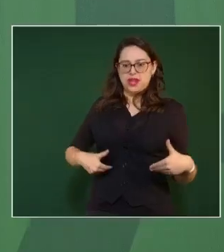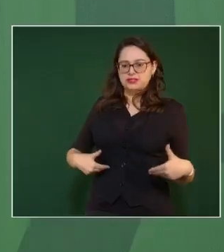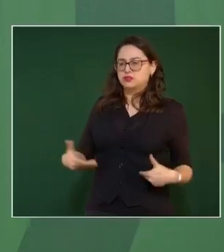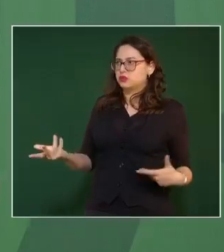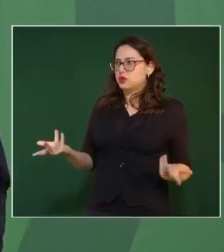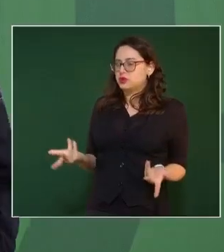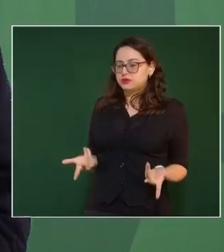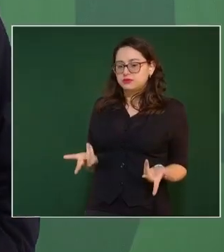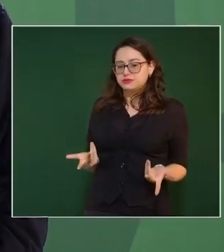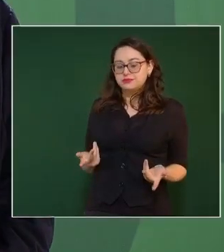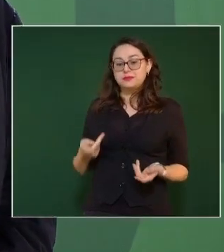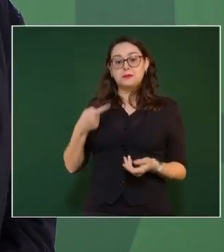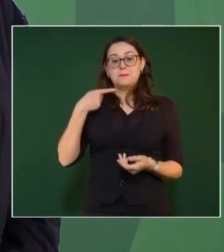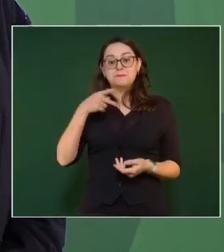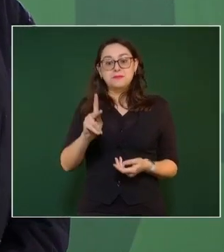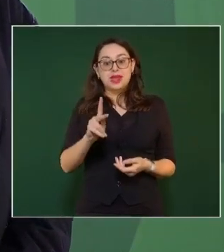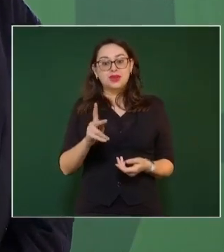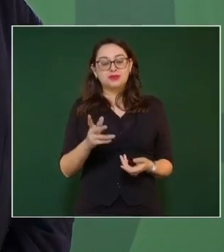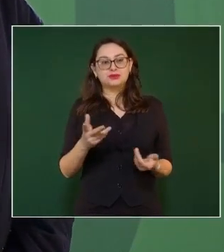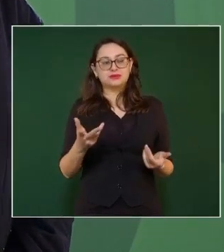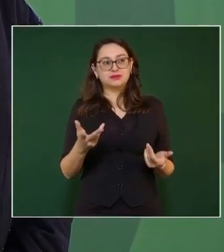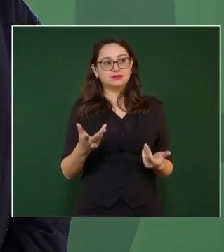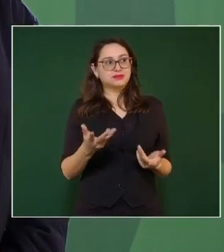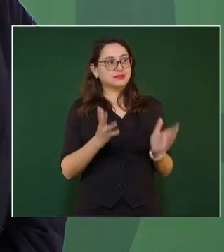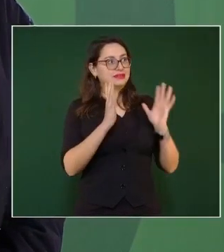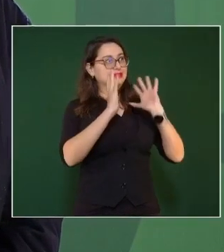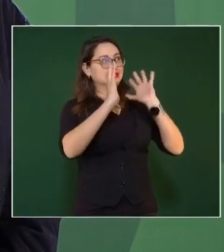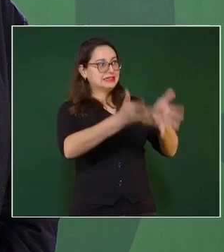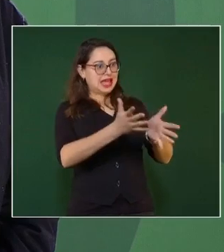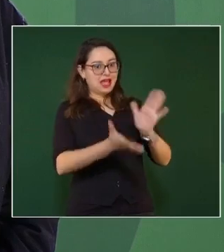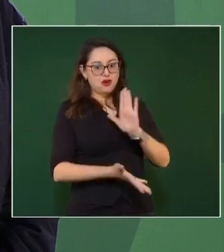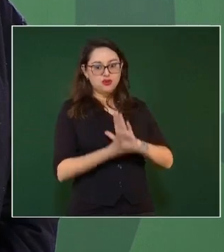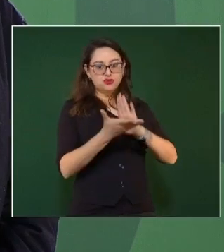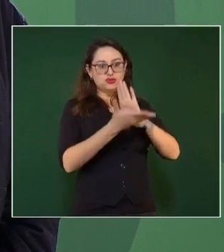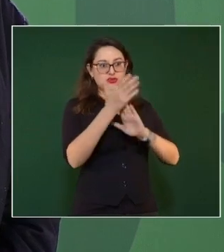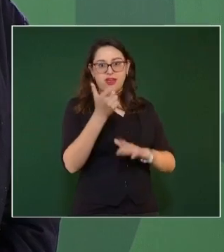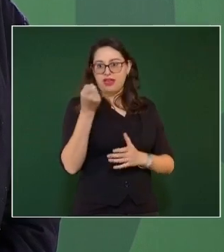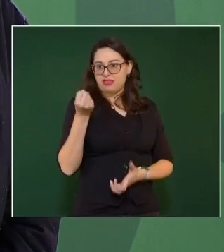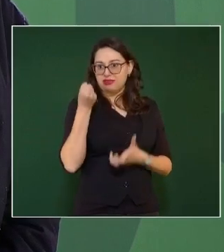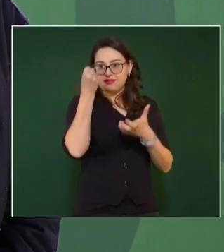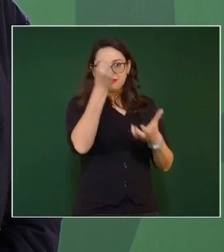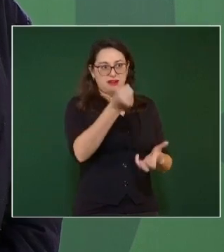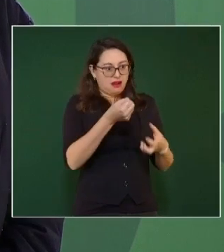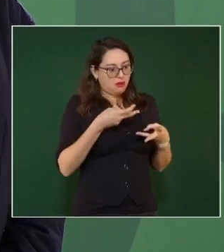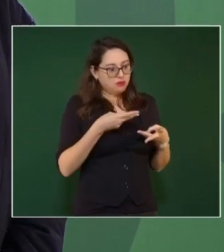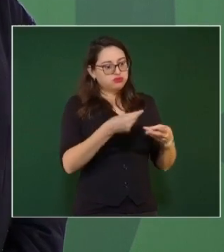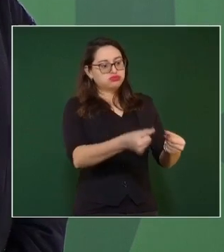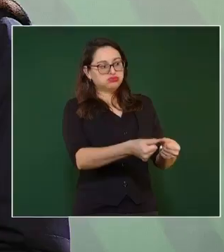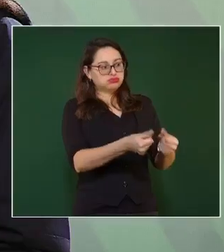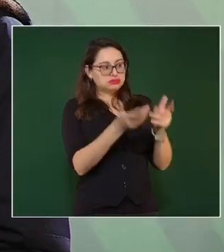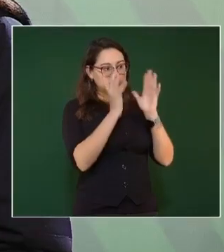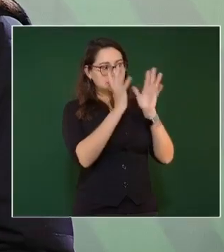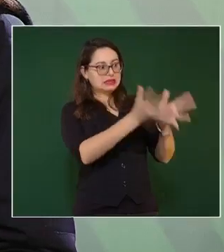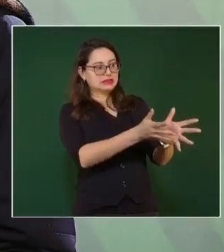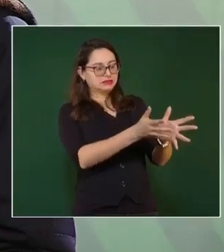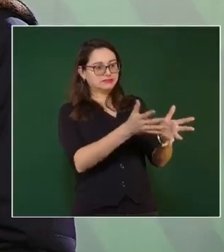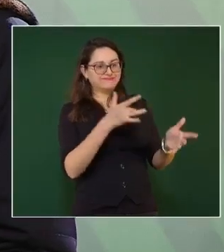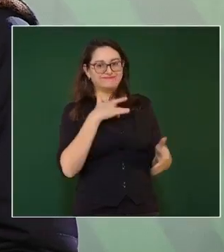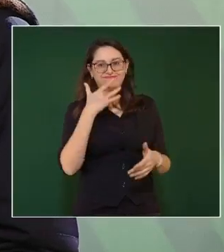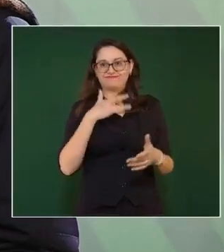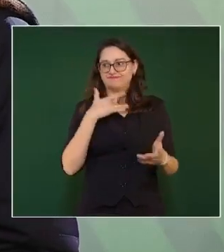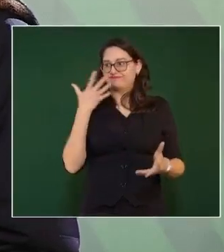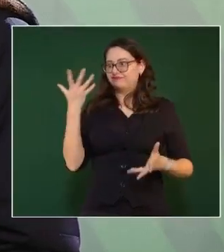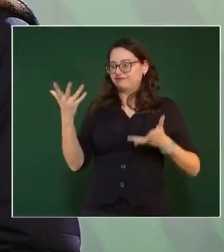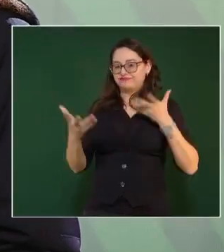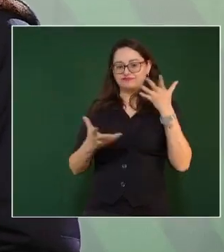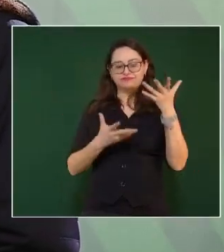Pero al mismo tiempo ya estaba ahí una inversión. Entonces, se habló con la gente,